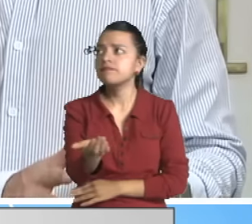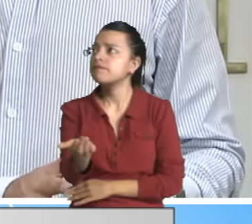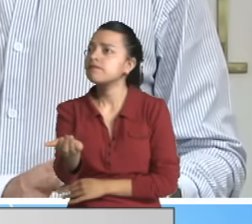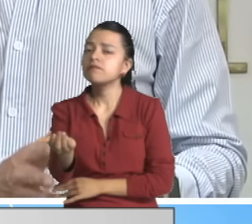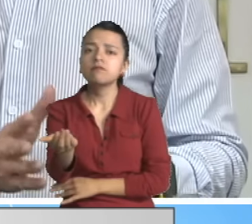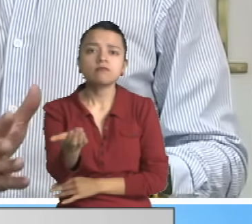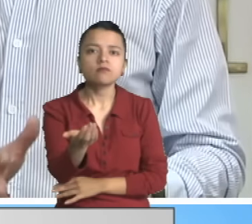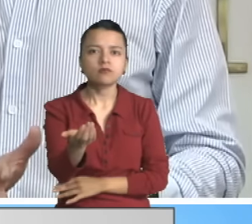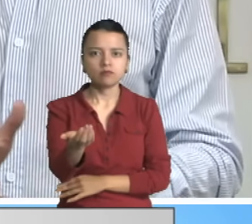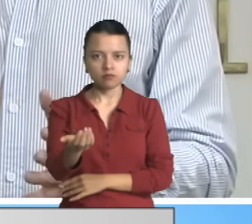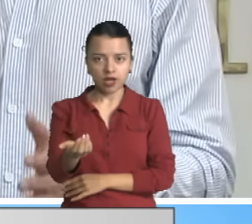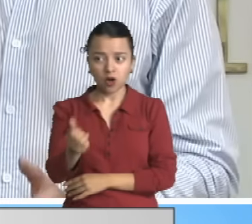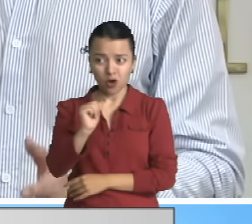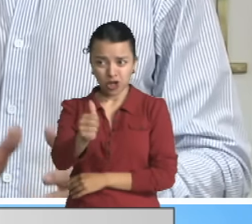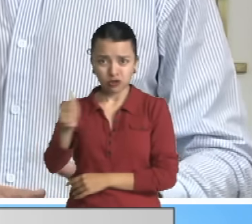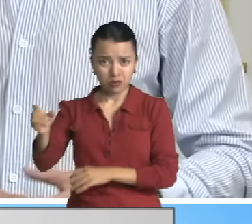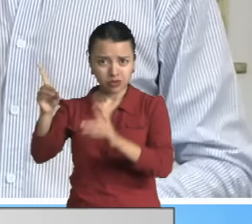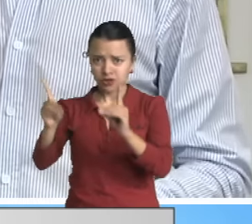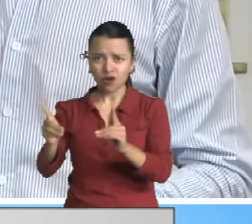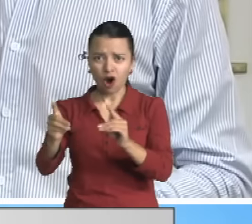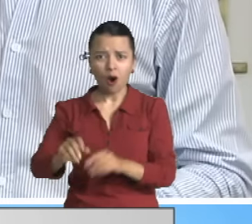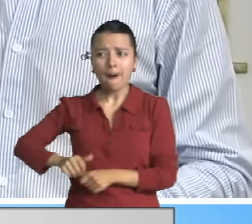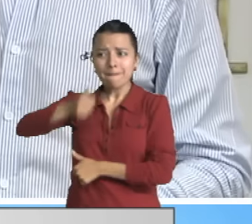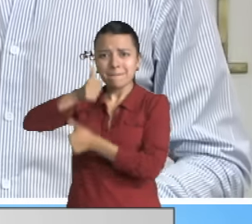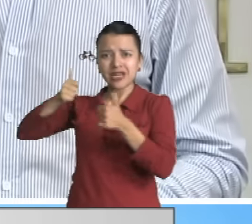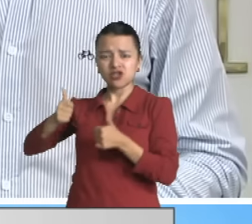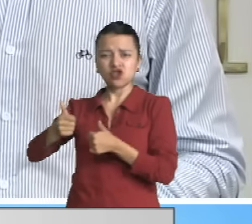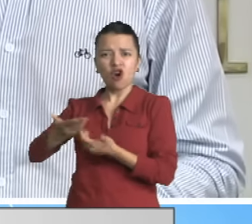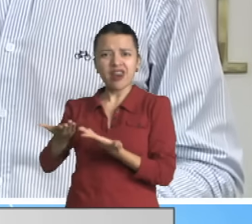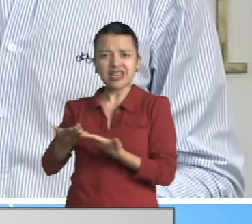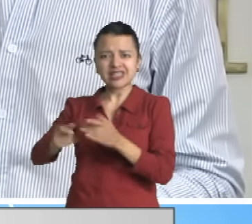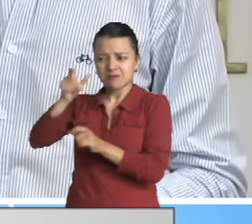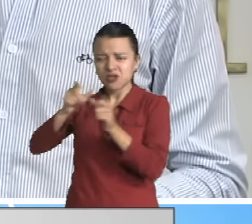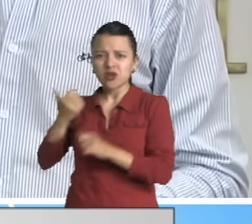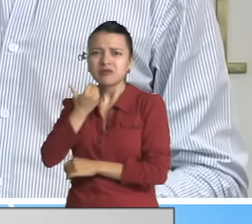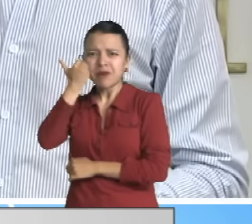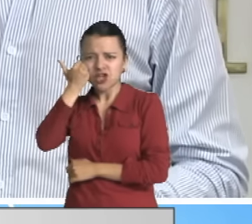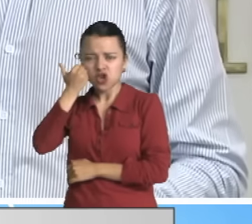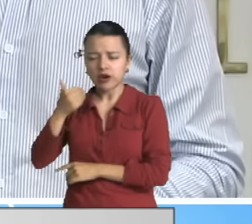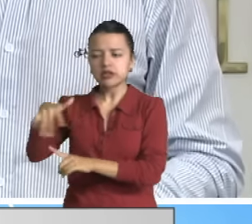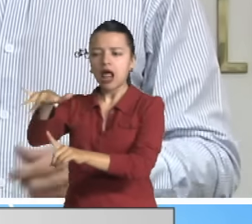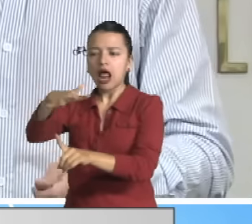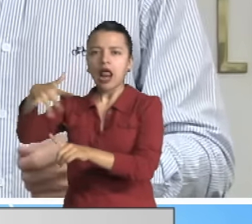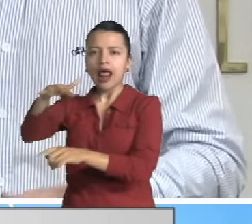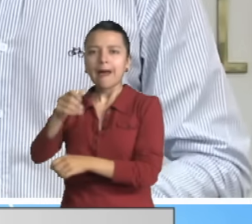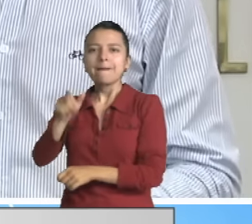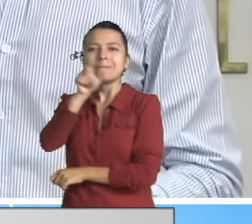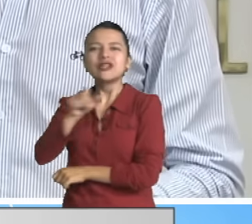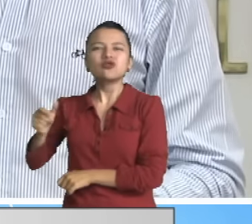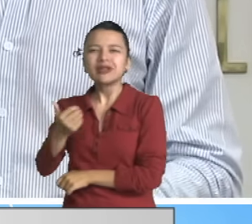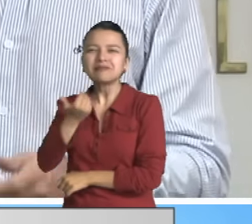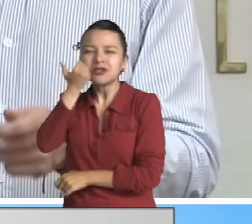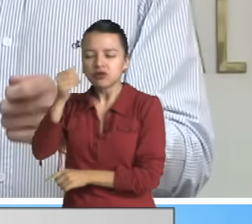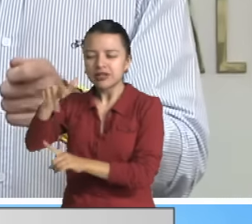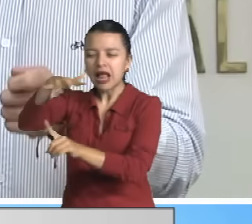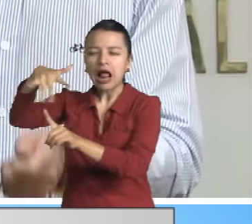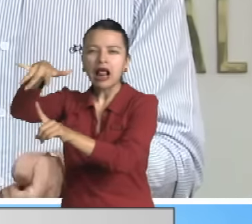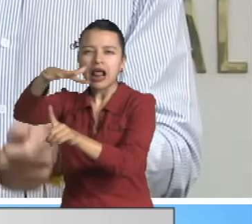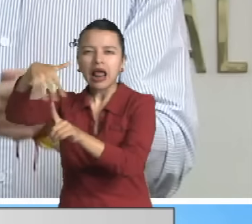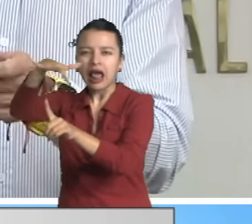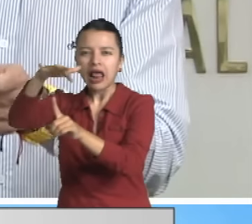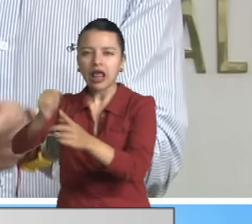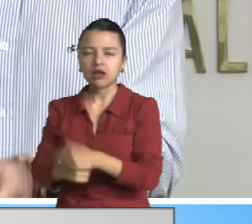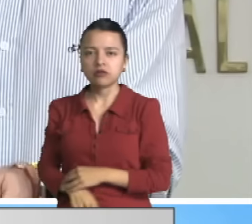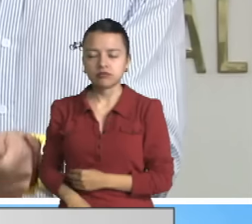los utilizan a tantos menores para estar en la calle pidiendo dinero. Yo le pido el favor a la gente. por favor, no den limosnas. Cada que das una